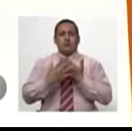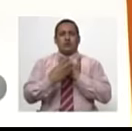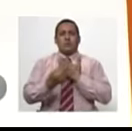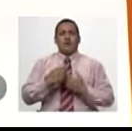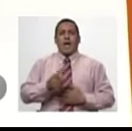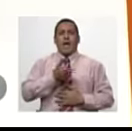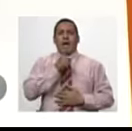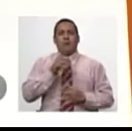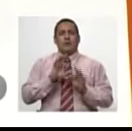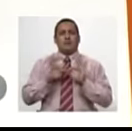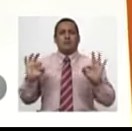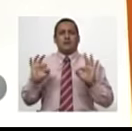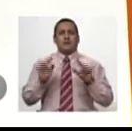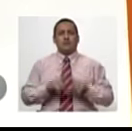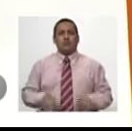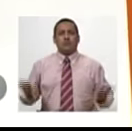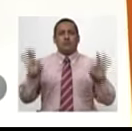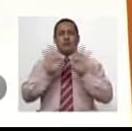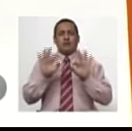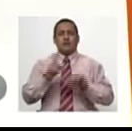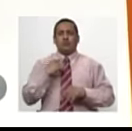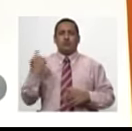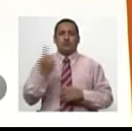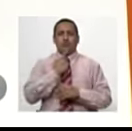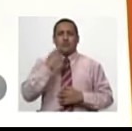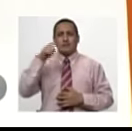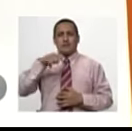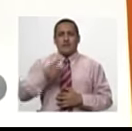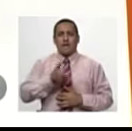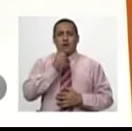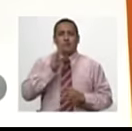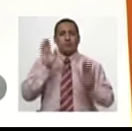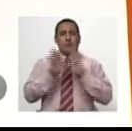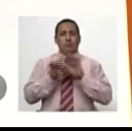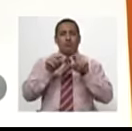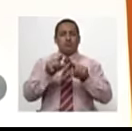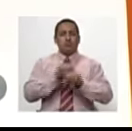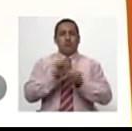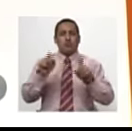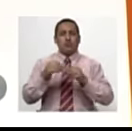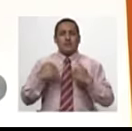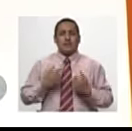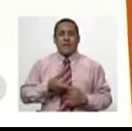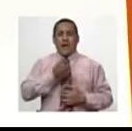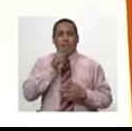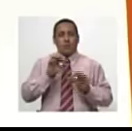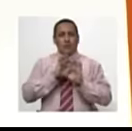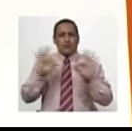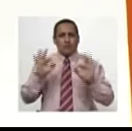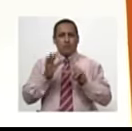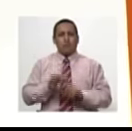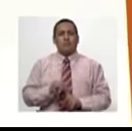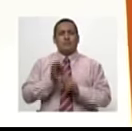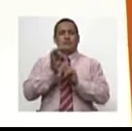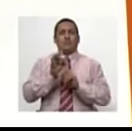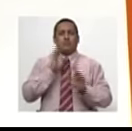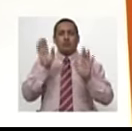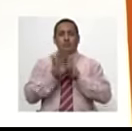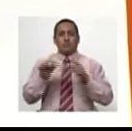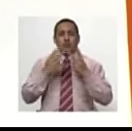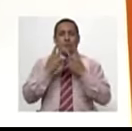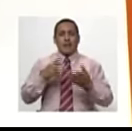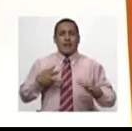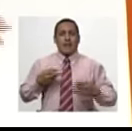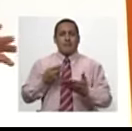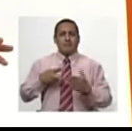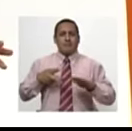agua potable y saneamiento. Ya. Todos deberían tenerla. Entonces, si tú no tienes tu agua potable, la prioridad es que, no sé, la mitad